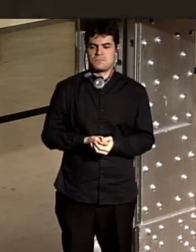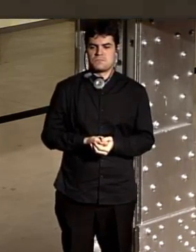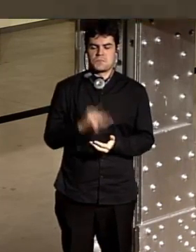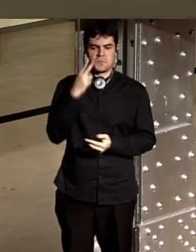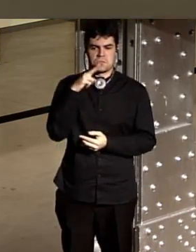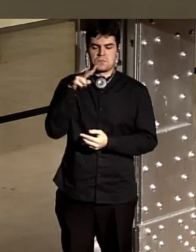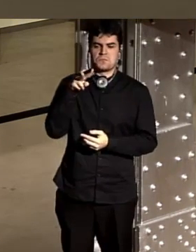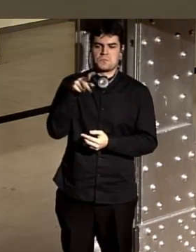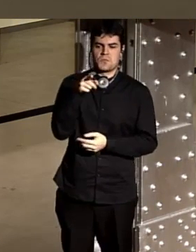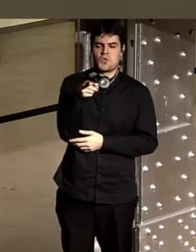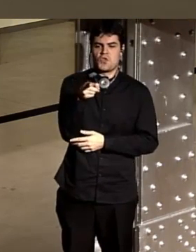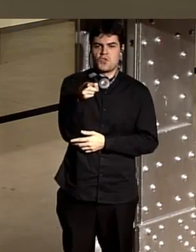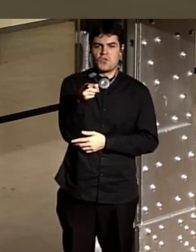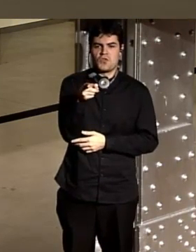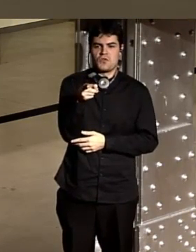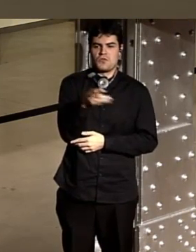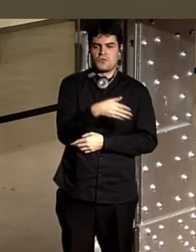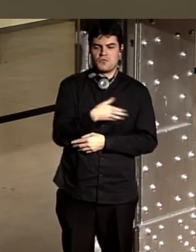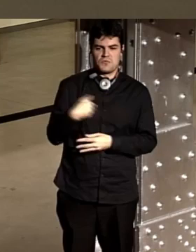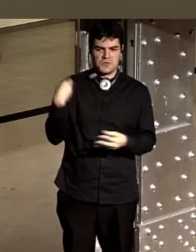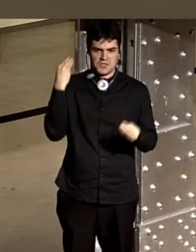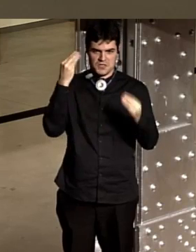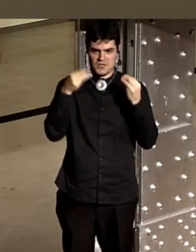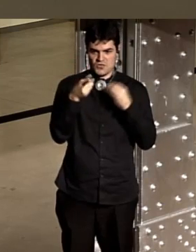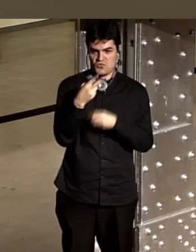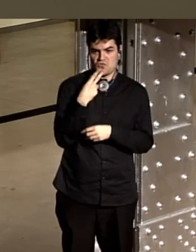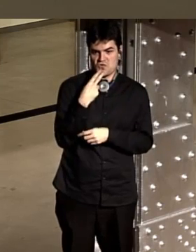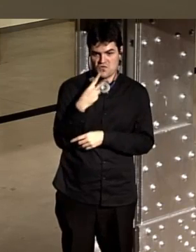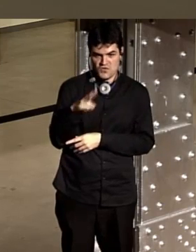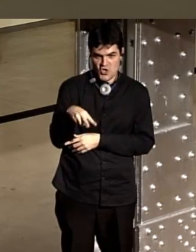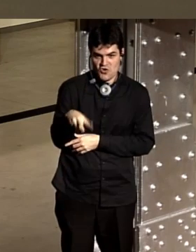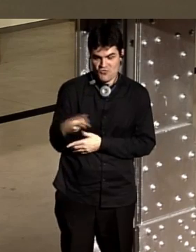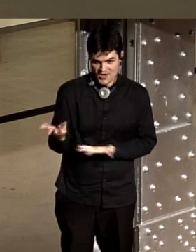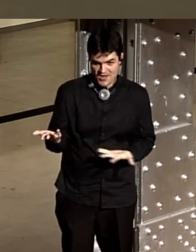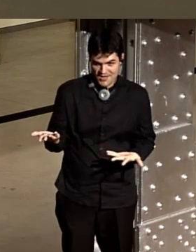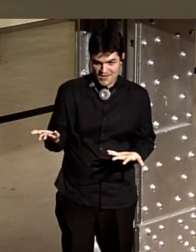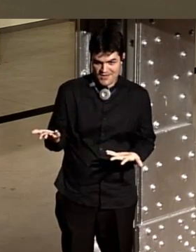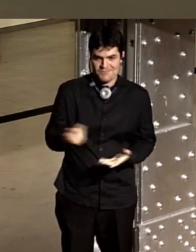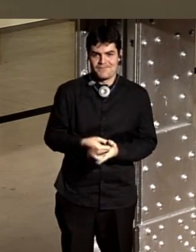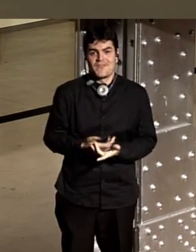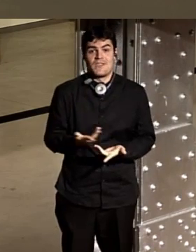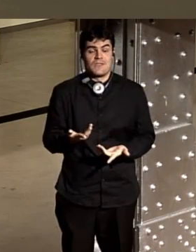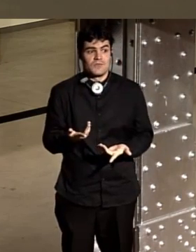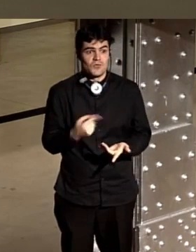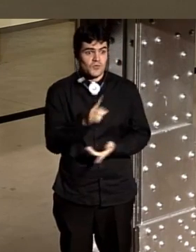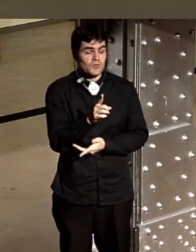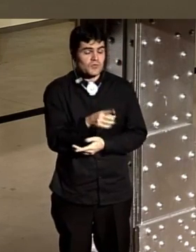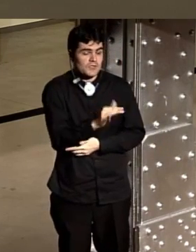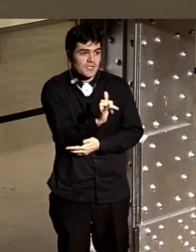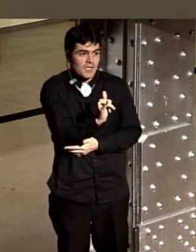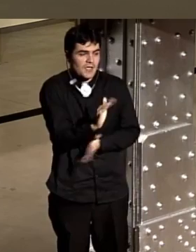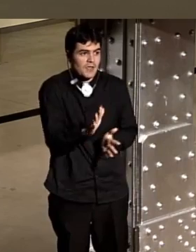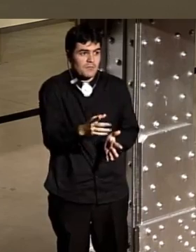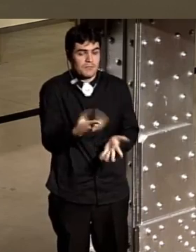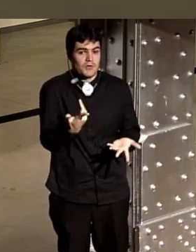mira, ¿tú me quieres creer que nunca has tenido un novio en tu vida? Y digo, no, sí, pero